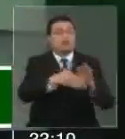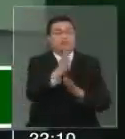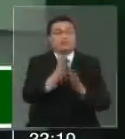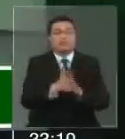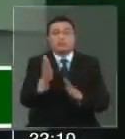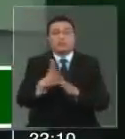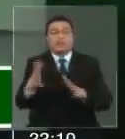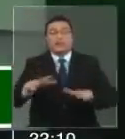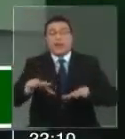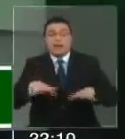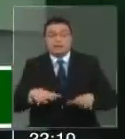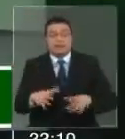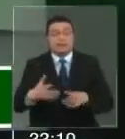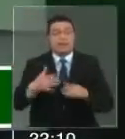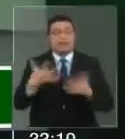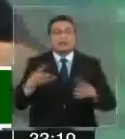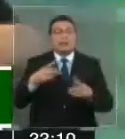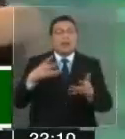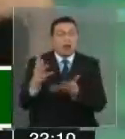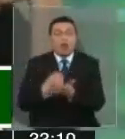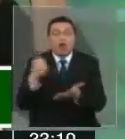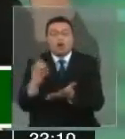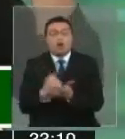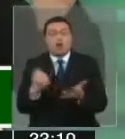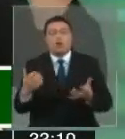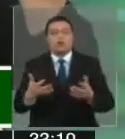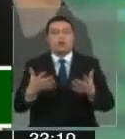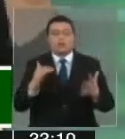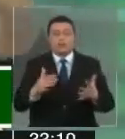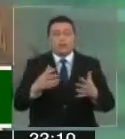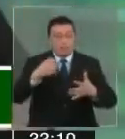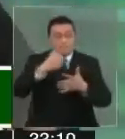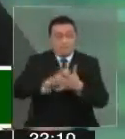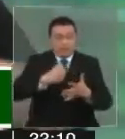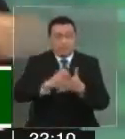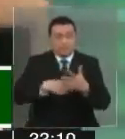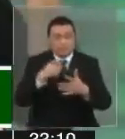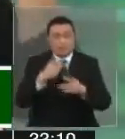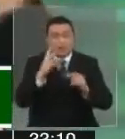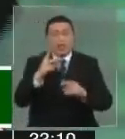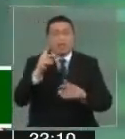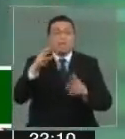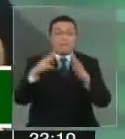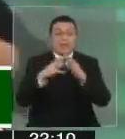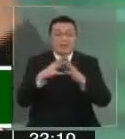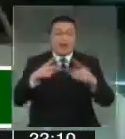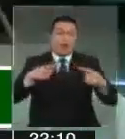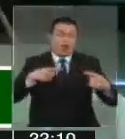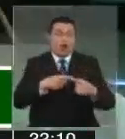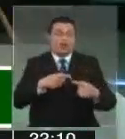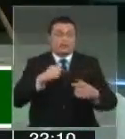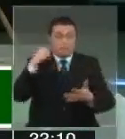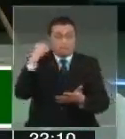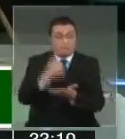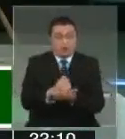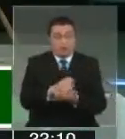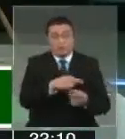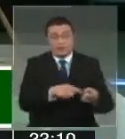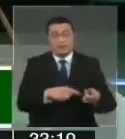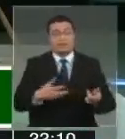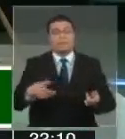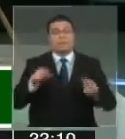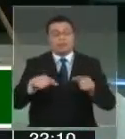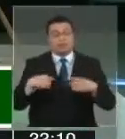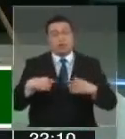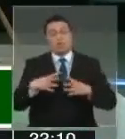en lo que íbamos a hacer, en lo que íbamos a lograr, en la pelea que había que dar por terminar la dictadura. Uh-huh. Estaba todo como allá. Y yo